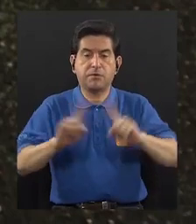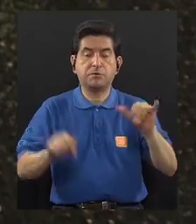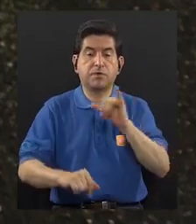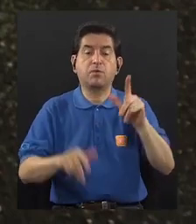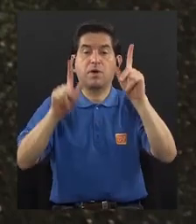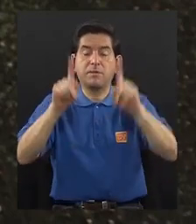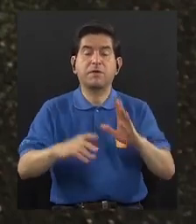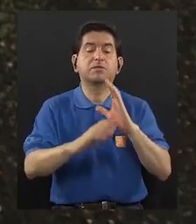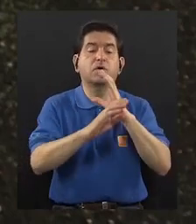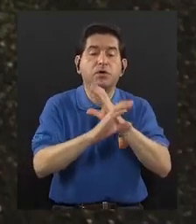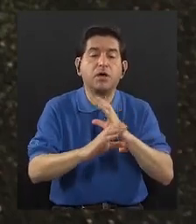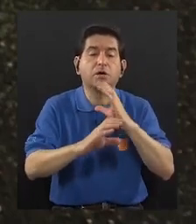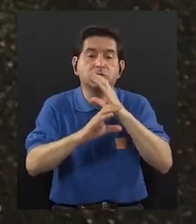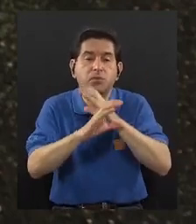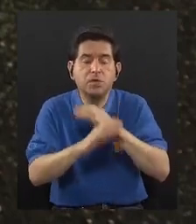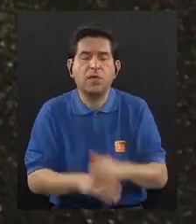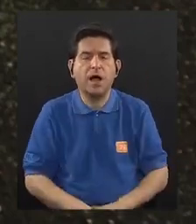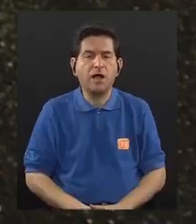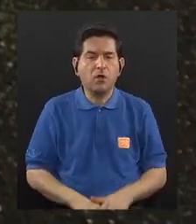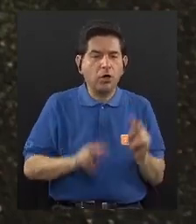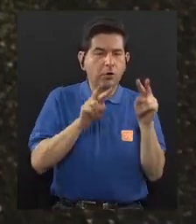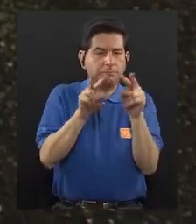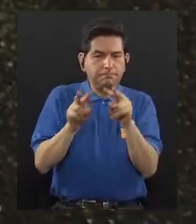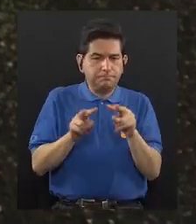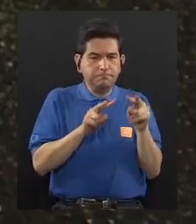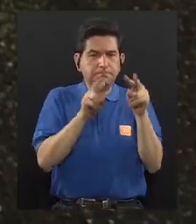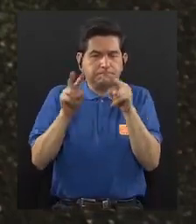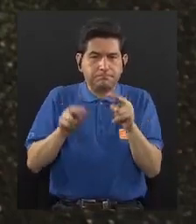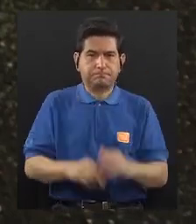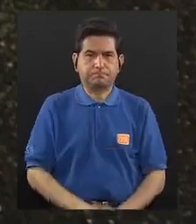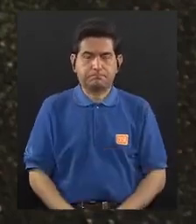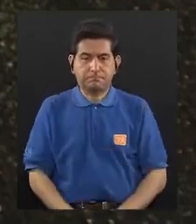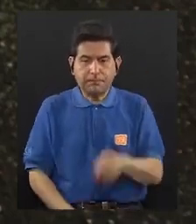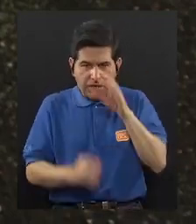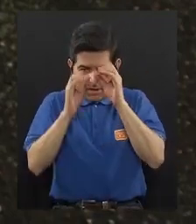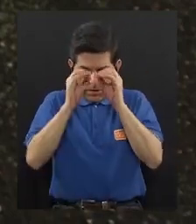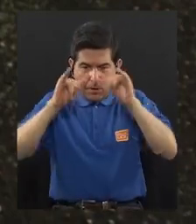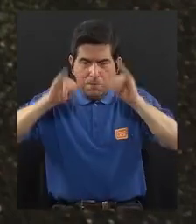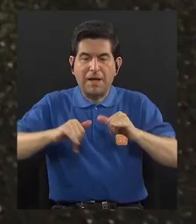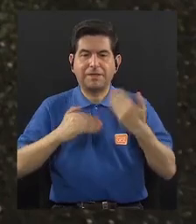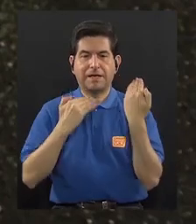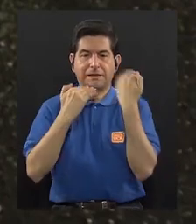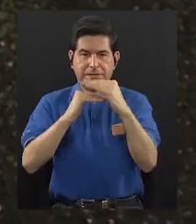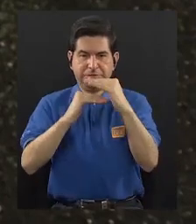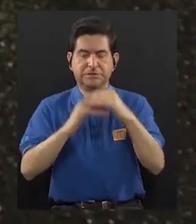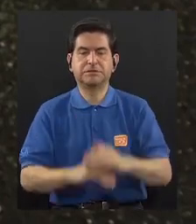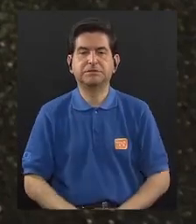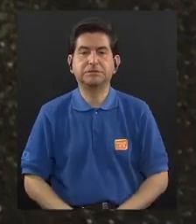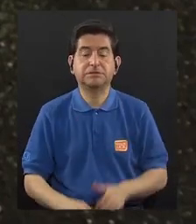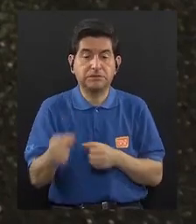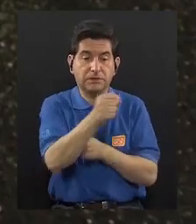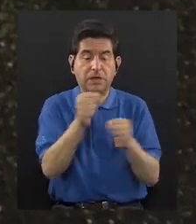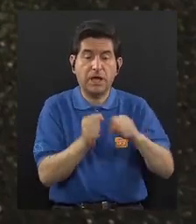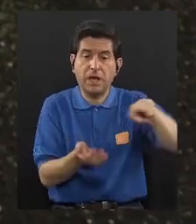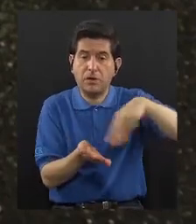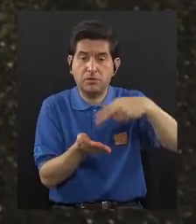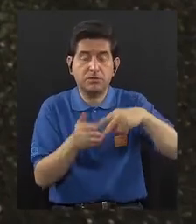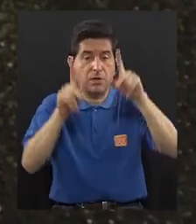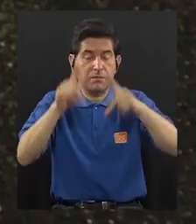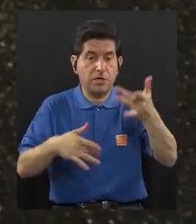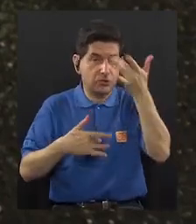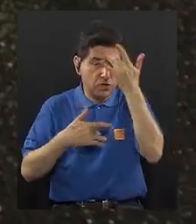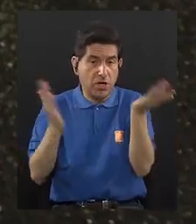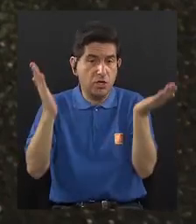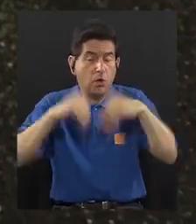hay mucha gente cuidando y vigilando que en los micro ánimos que se mantengan la raya en un salón de baile no hay